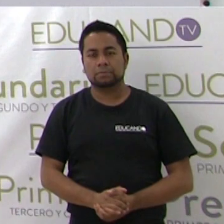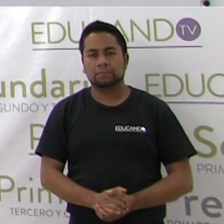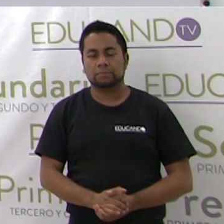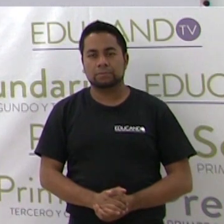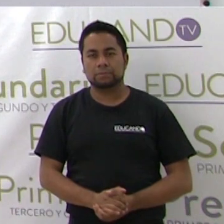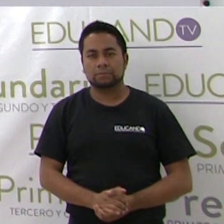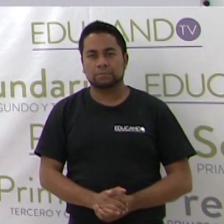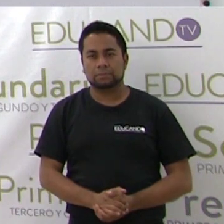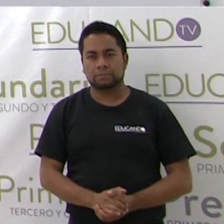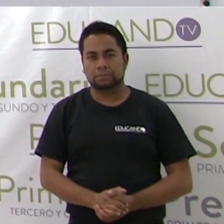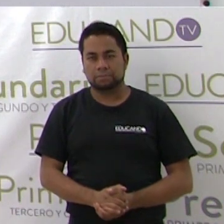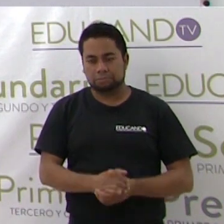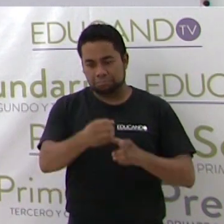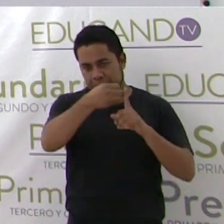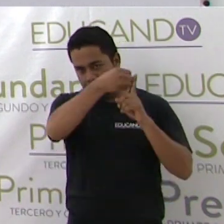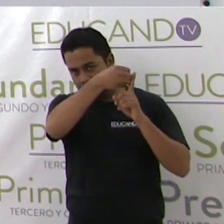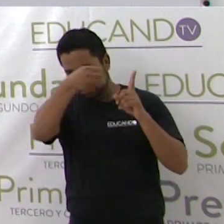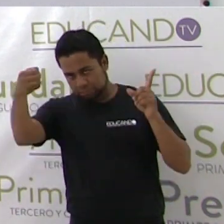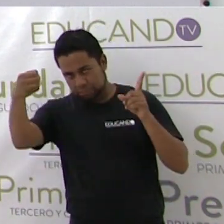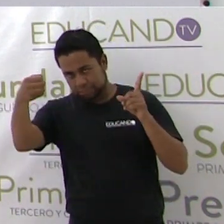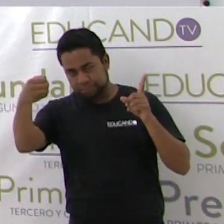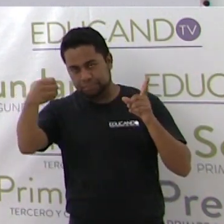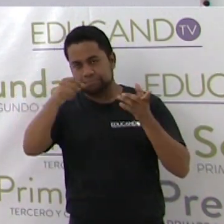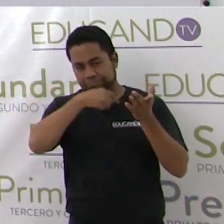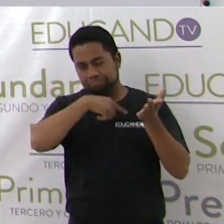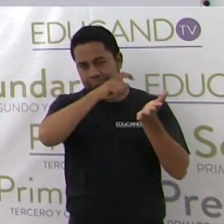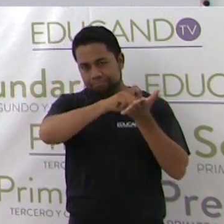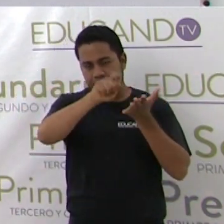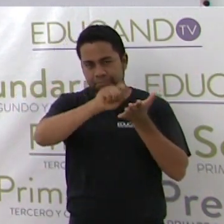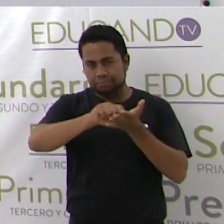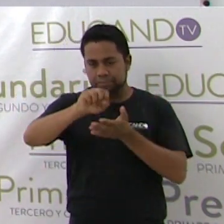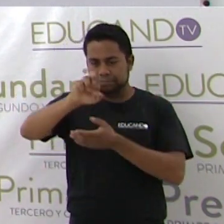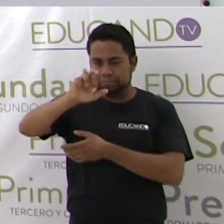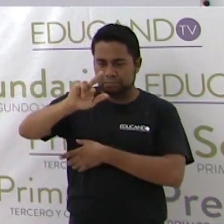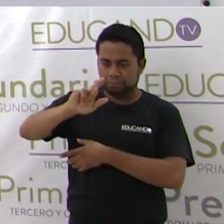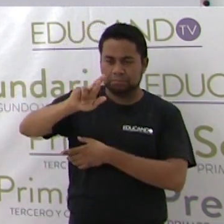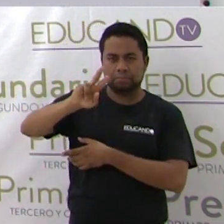Darío, bien, vivió,